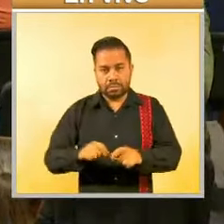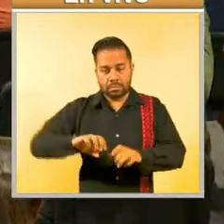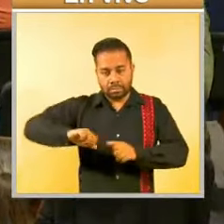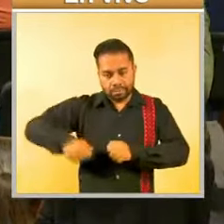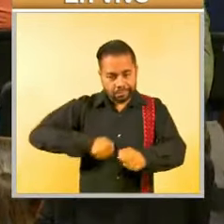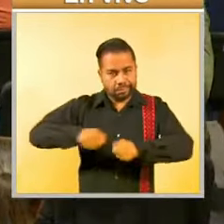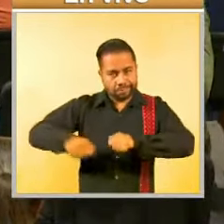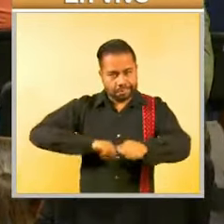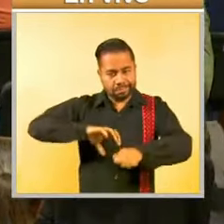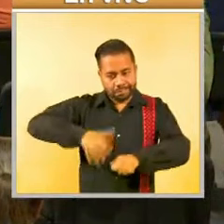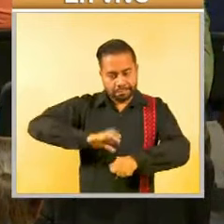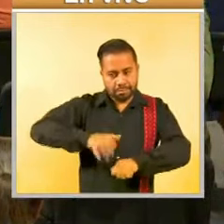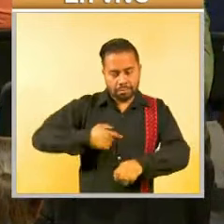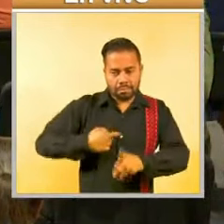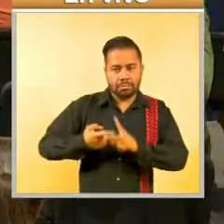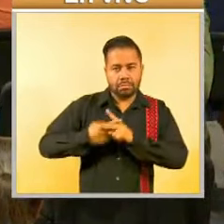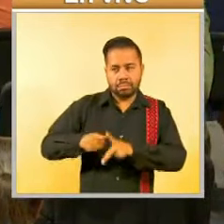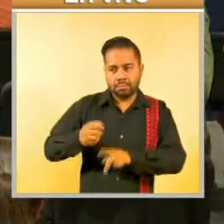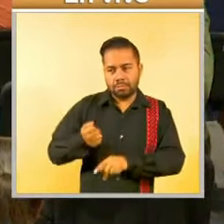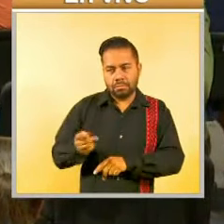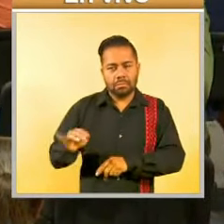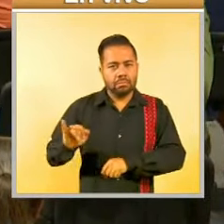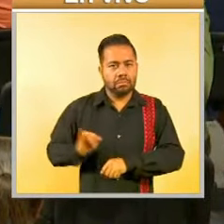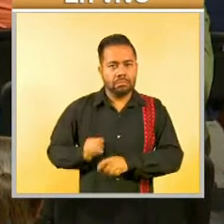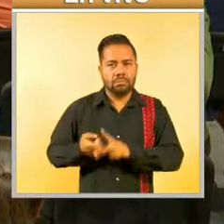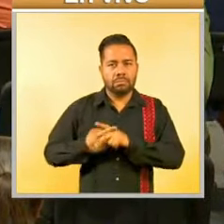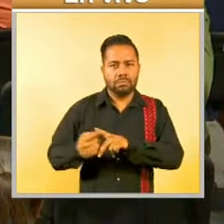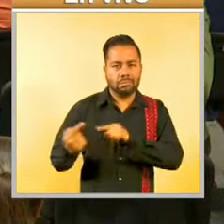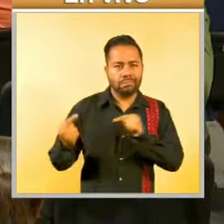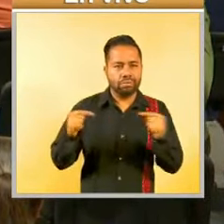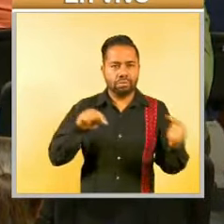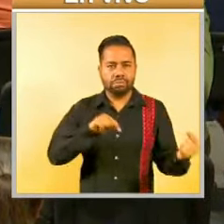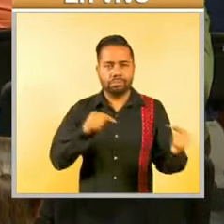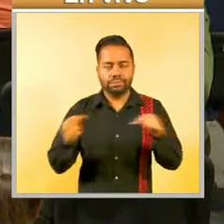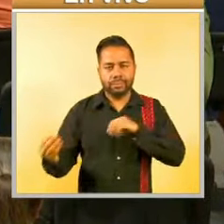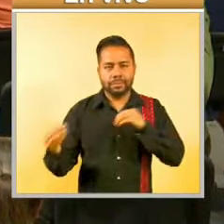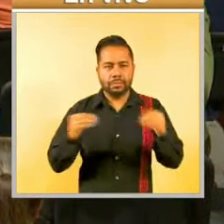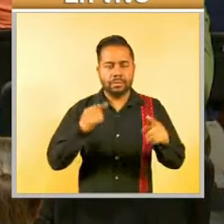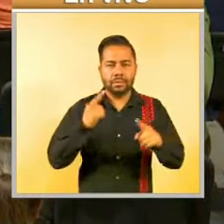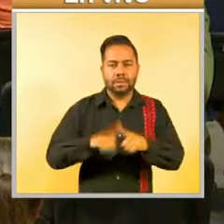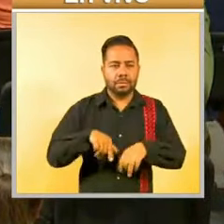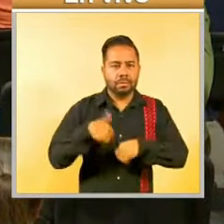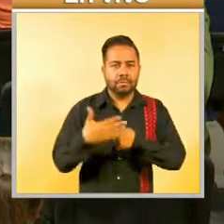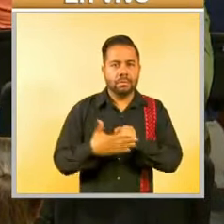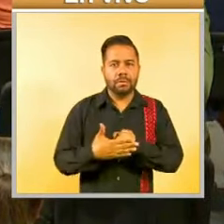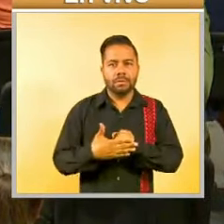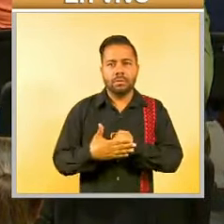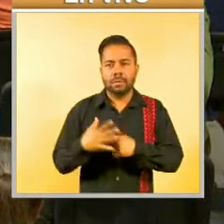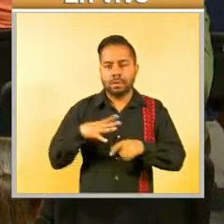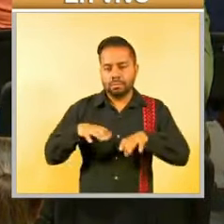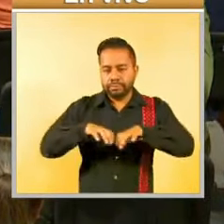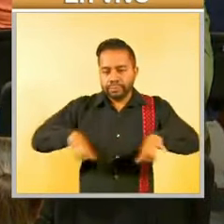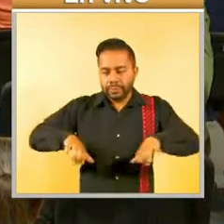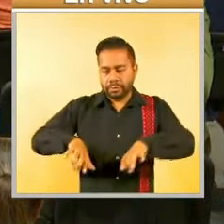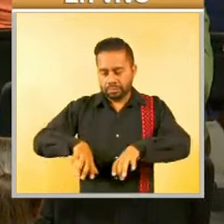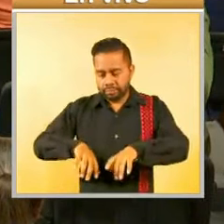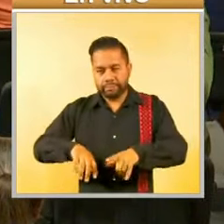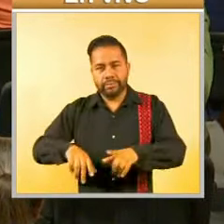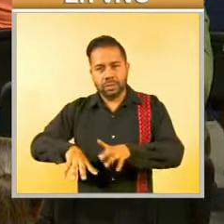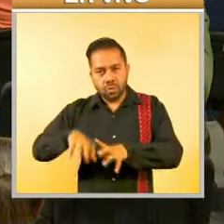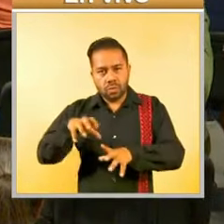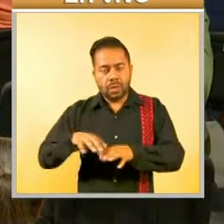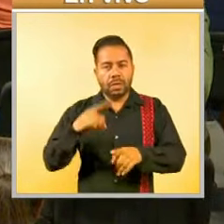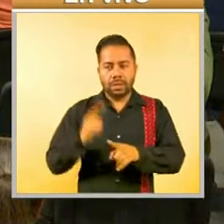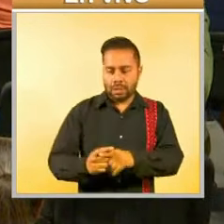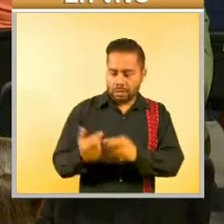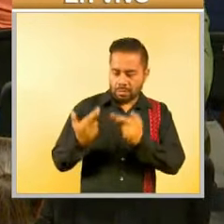válvulas empezamos a afectar intereses empiezan a pelearse Quién es el que el próximo que va a abrir la el ducto Quién es el próximo que va